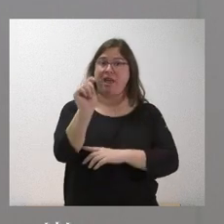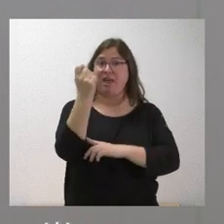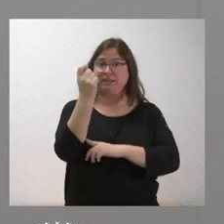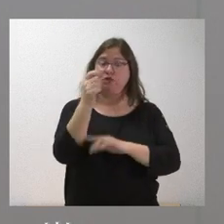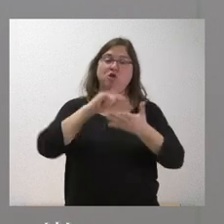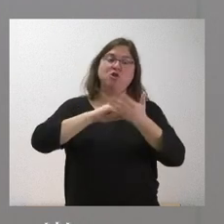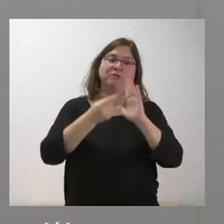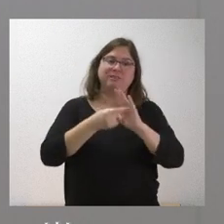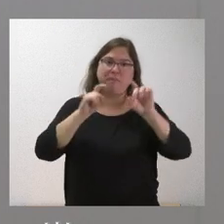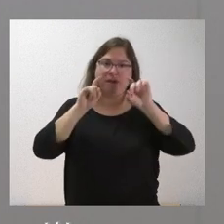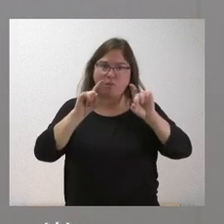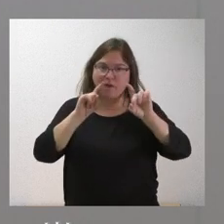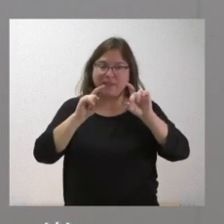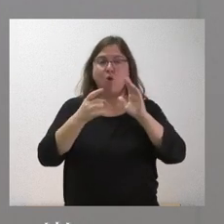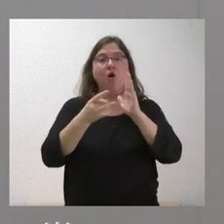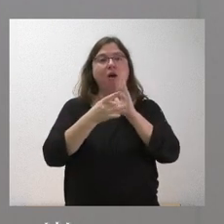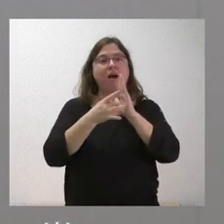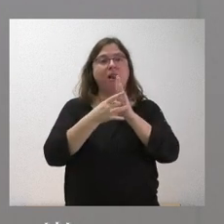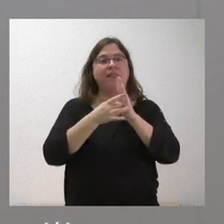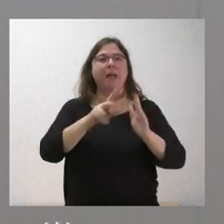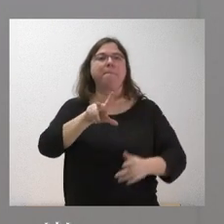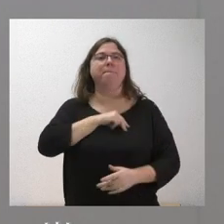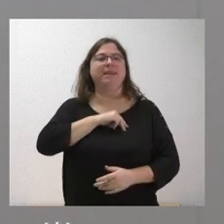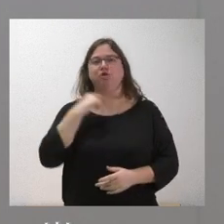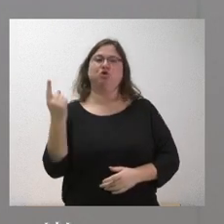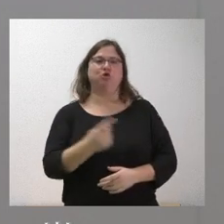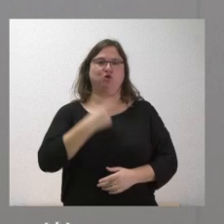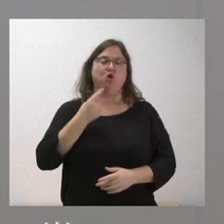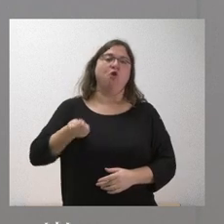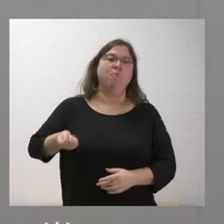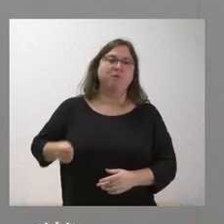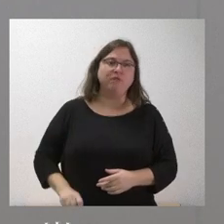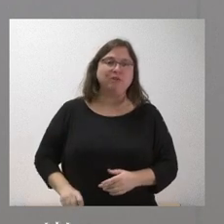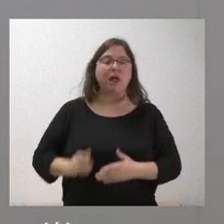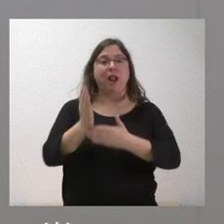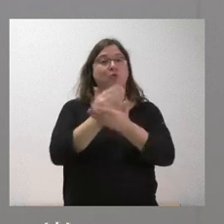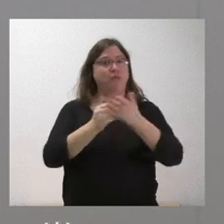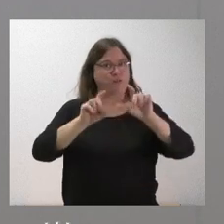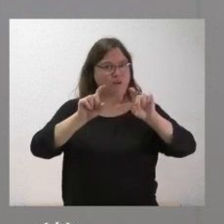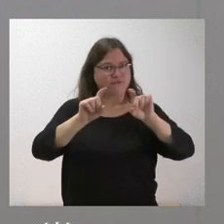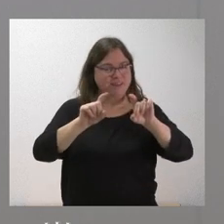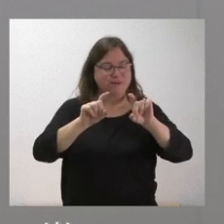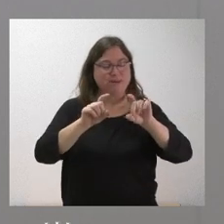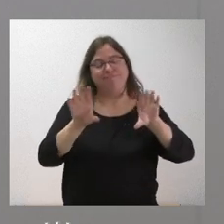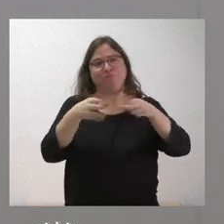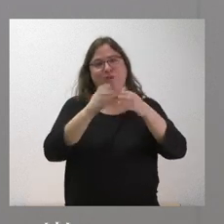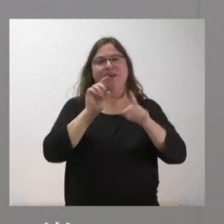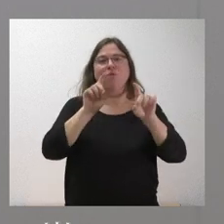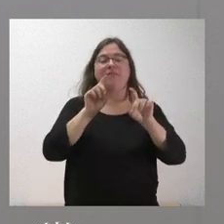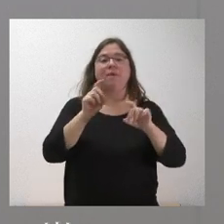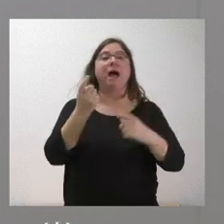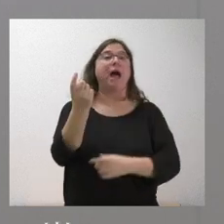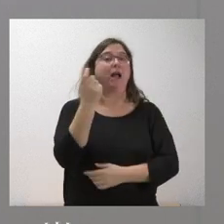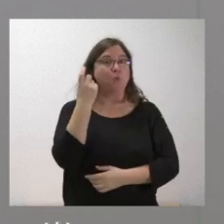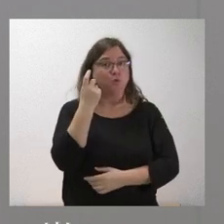educativo el éxito de la calidad que tenemos es el mérito de todos es el mérito de Los profesionales es el mérito de la comunidad educativa es el mérito de los alumnos es el